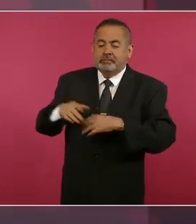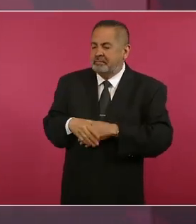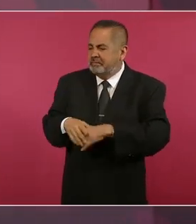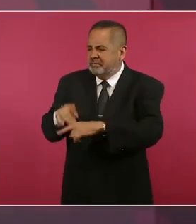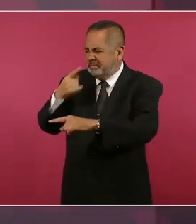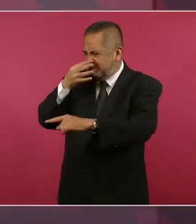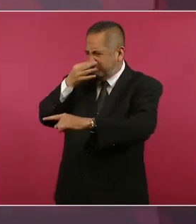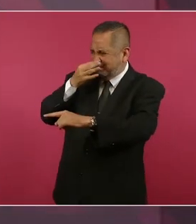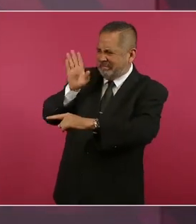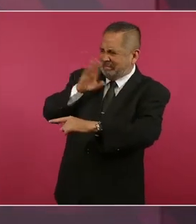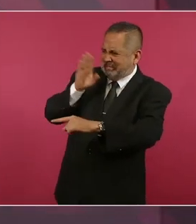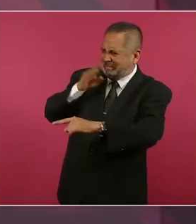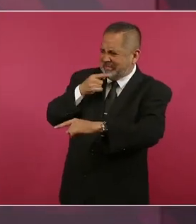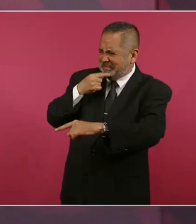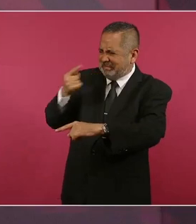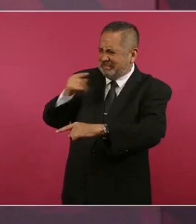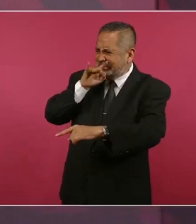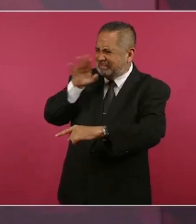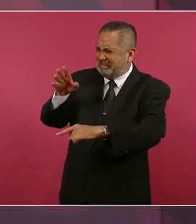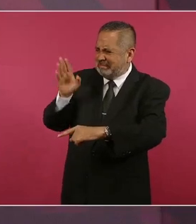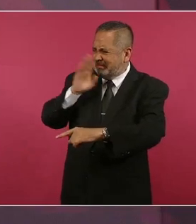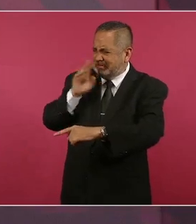malolienta.